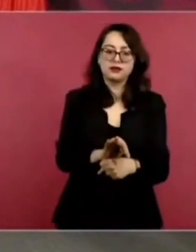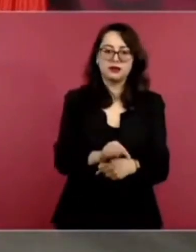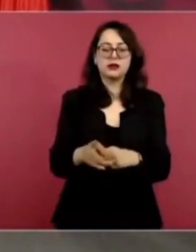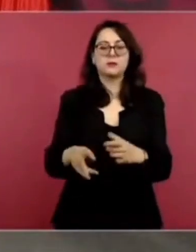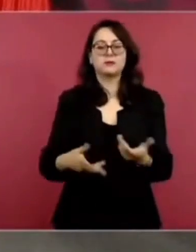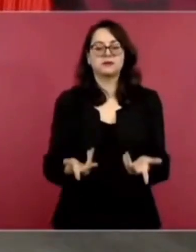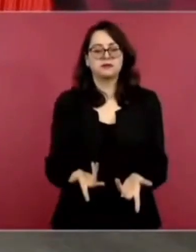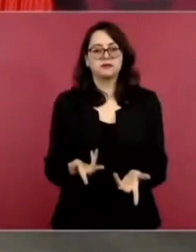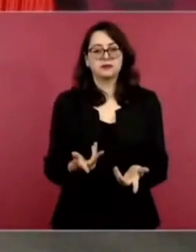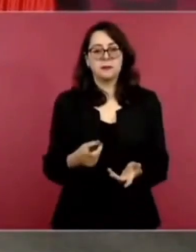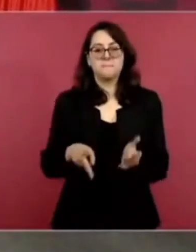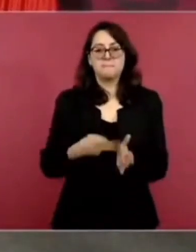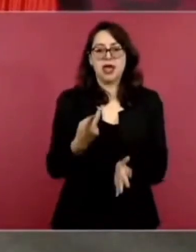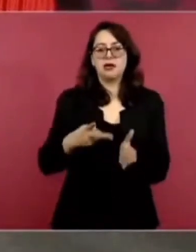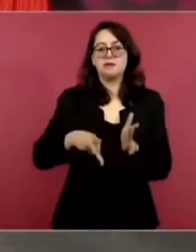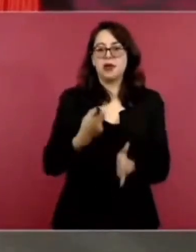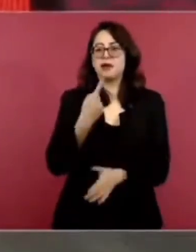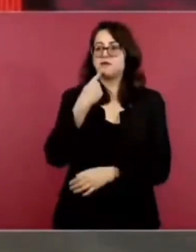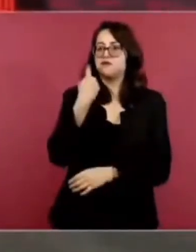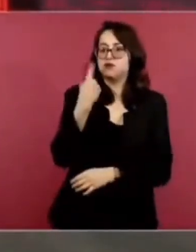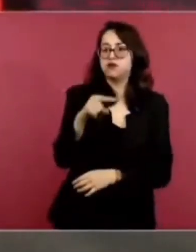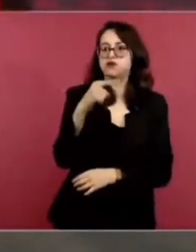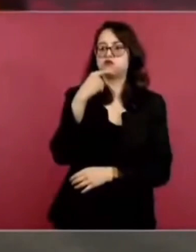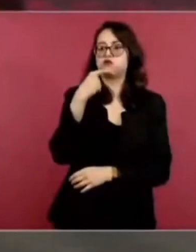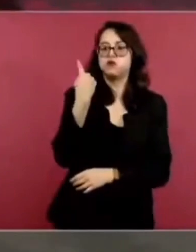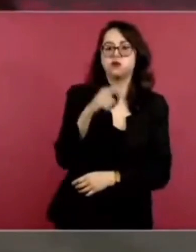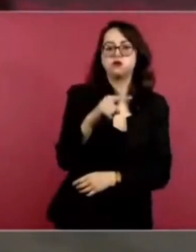Sí. Y resulta